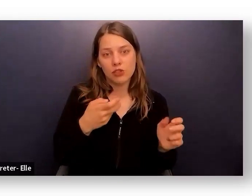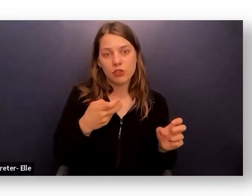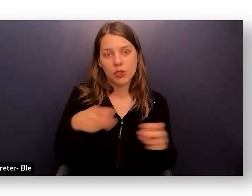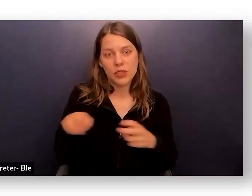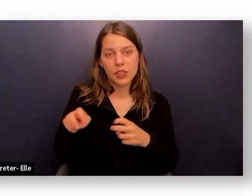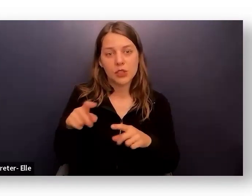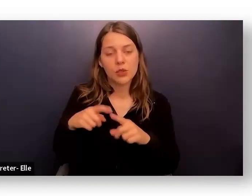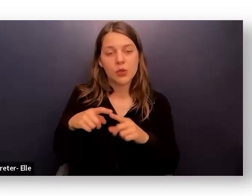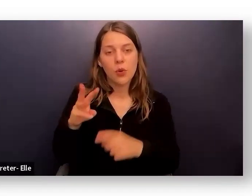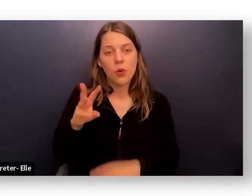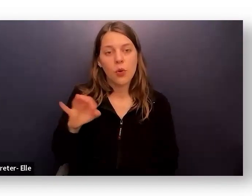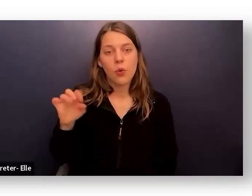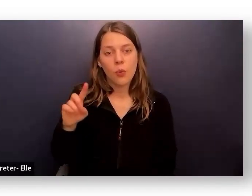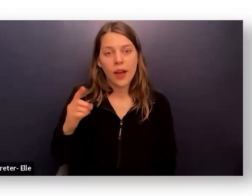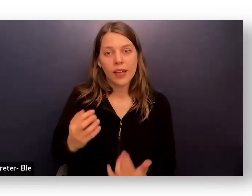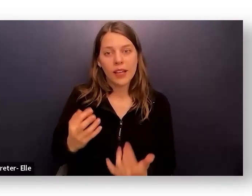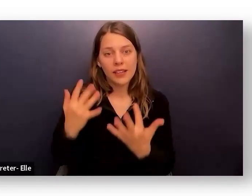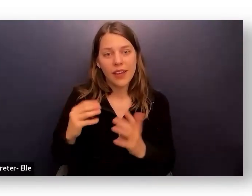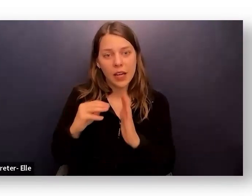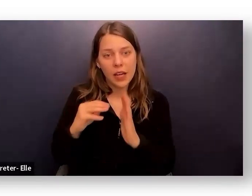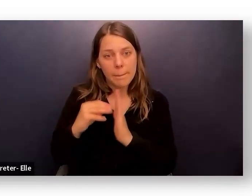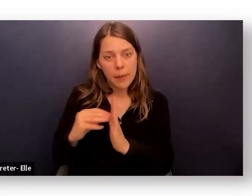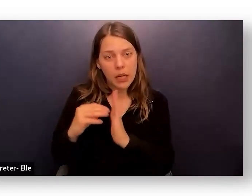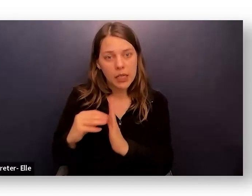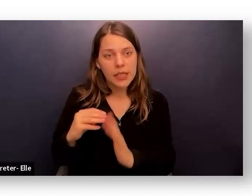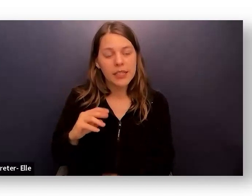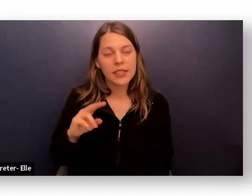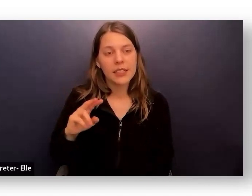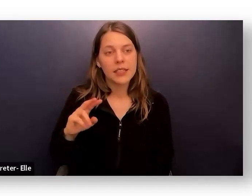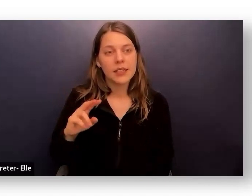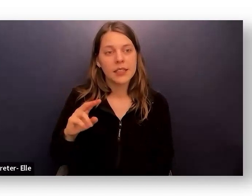Entonces vamos a continuar al modelado de